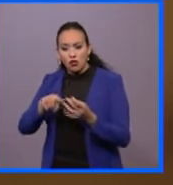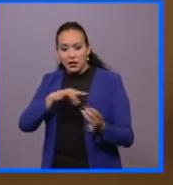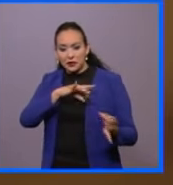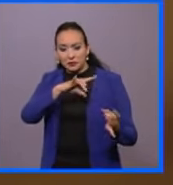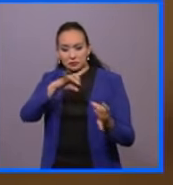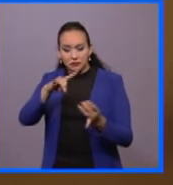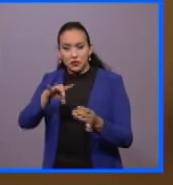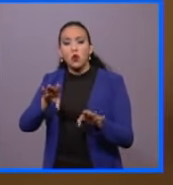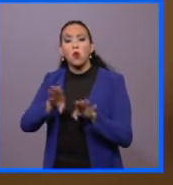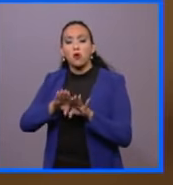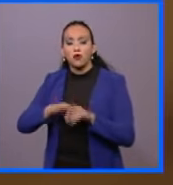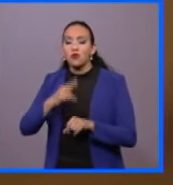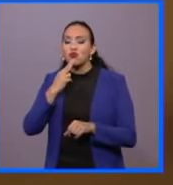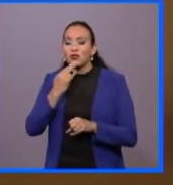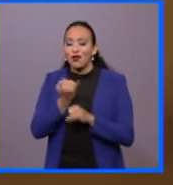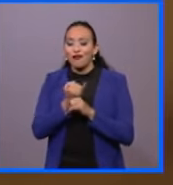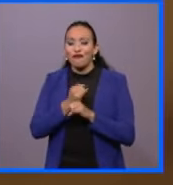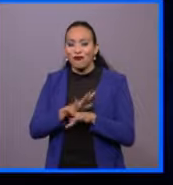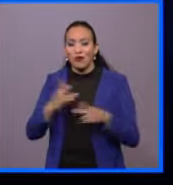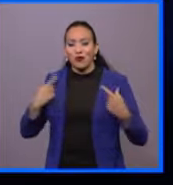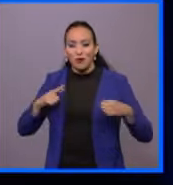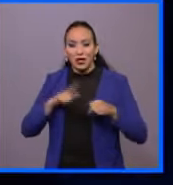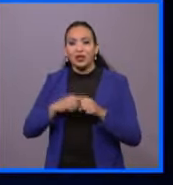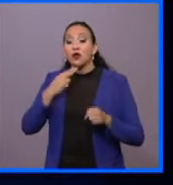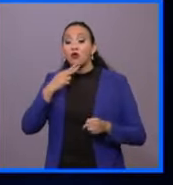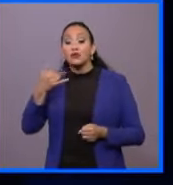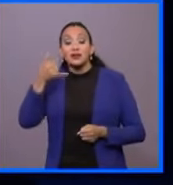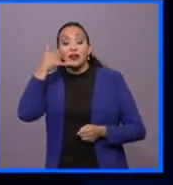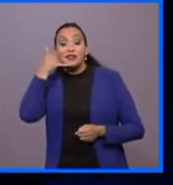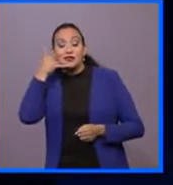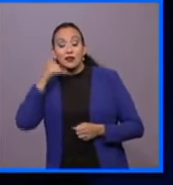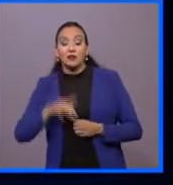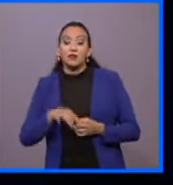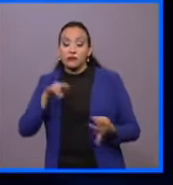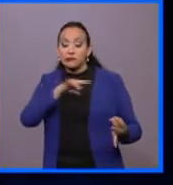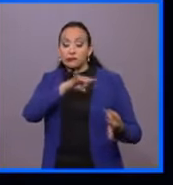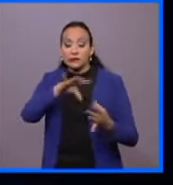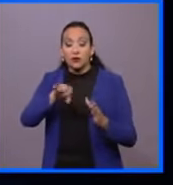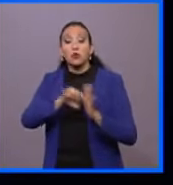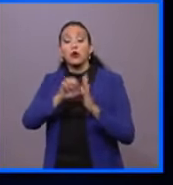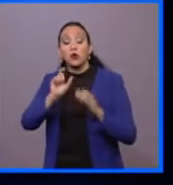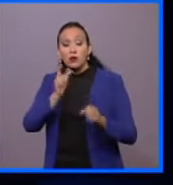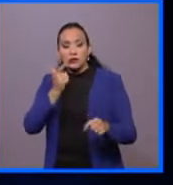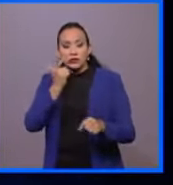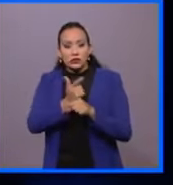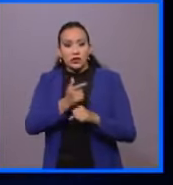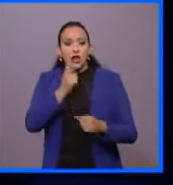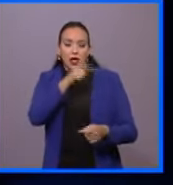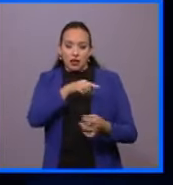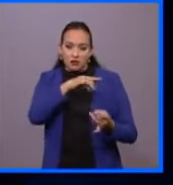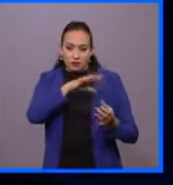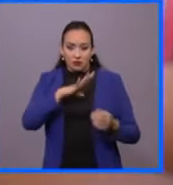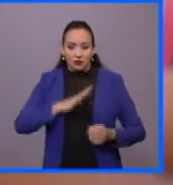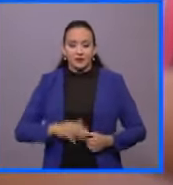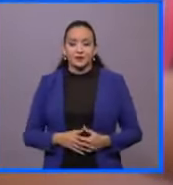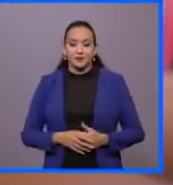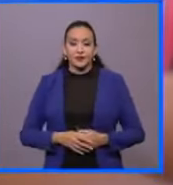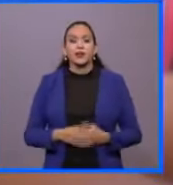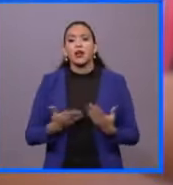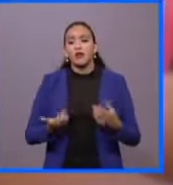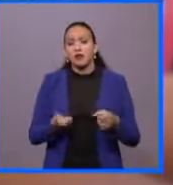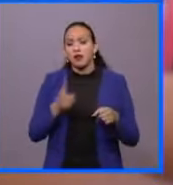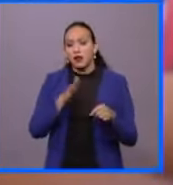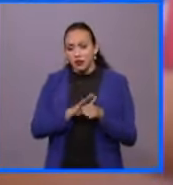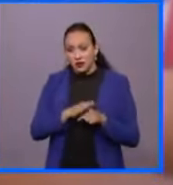real a través de los datos generados por los celulares en caso de delitos graves predeterminados. Señaló que la